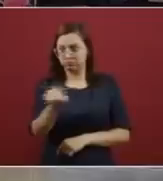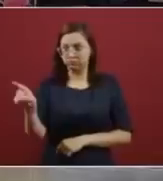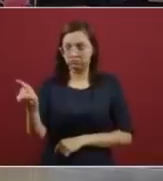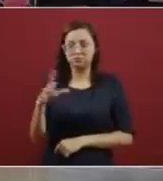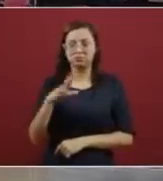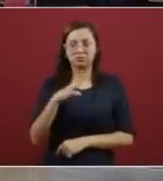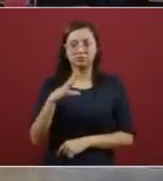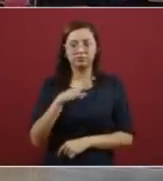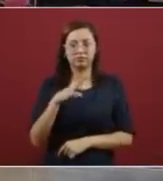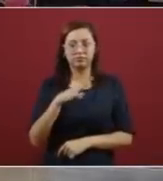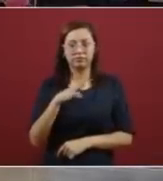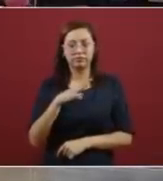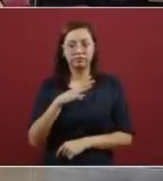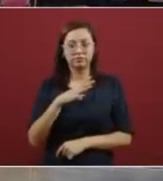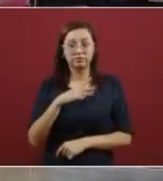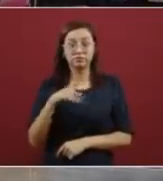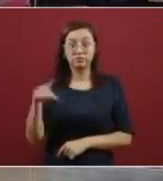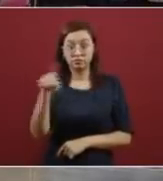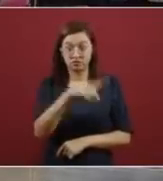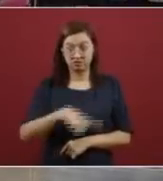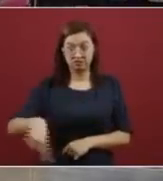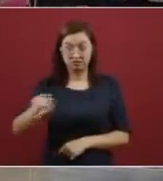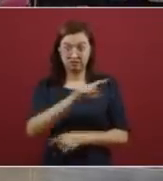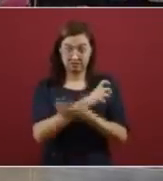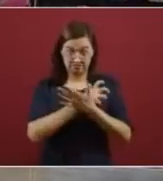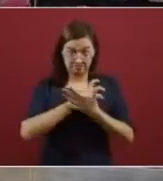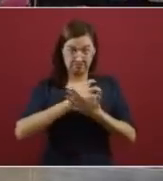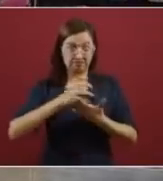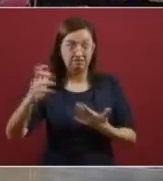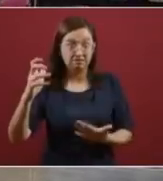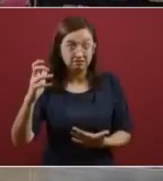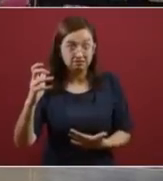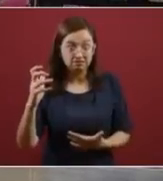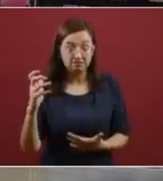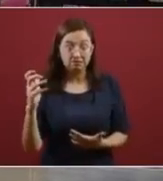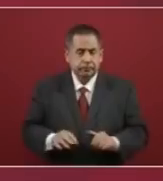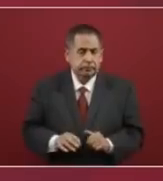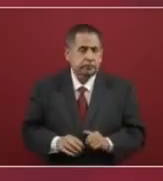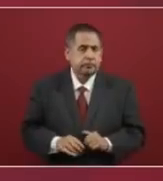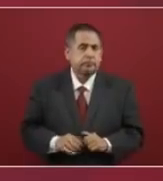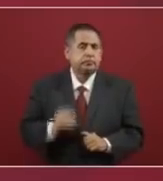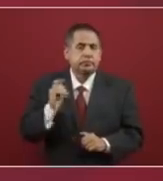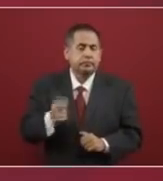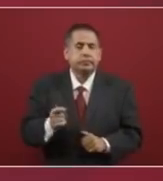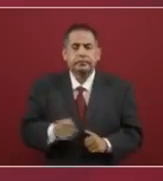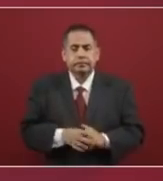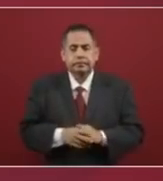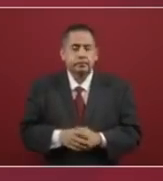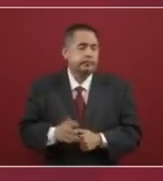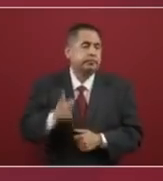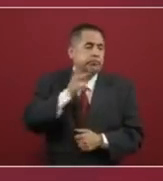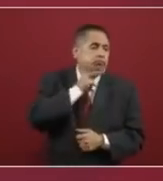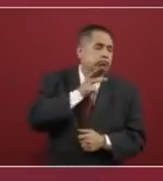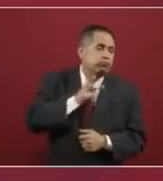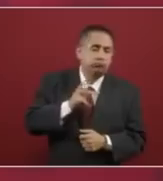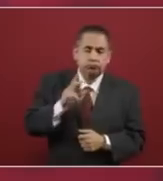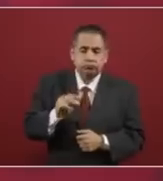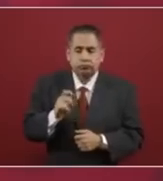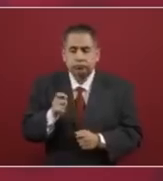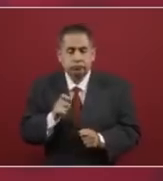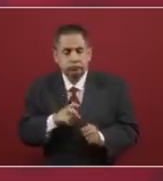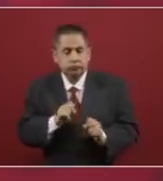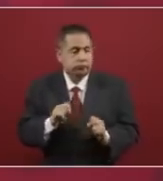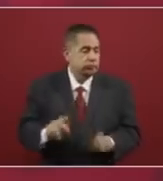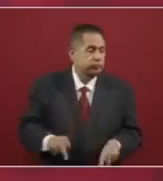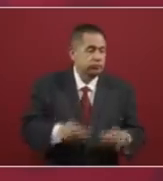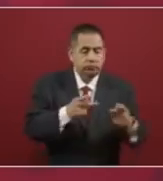estaciones. Y también aclarar de que Pemex no vende